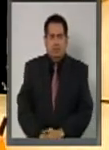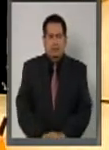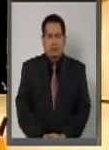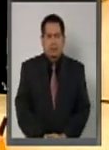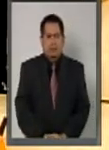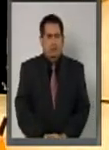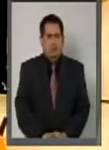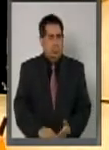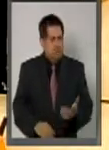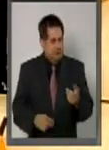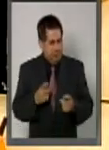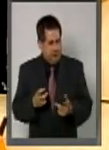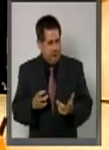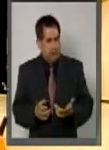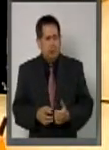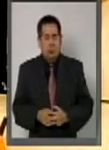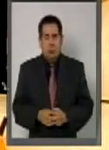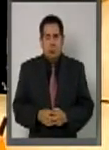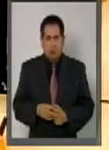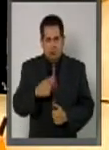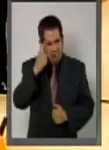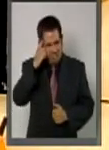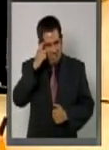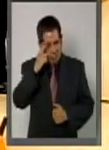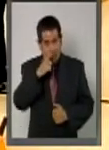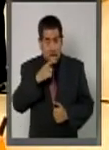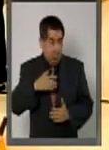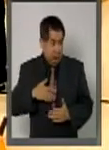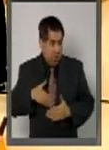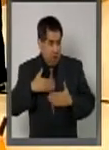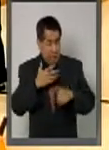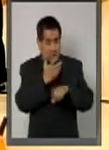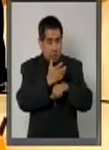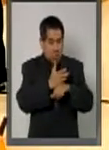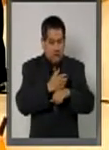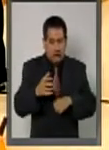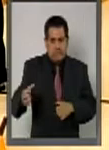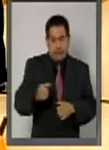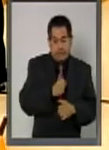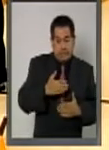No en balde es usted un hombre confiable para los Estados Unidos.